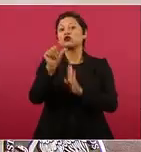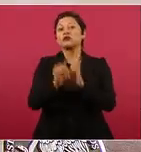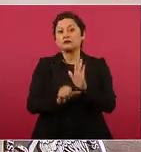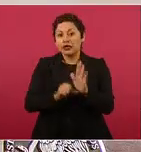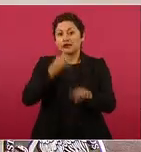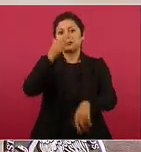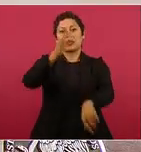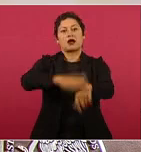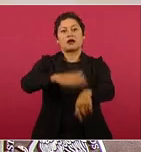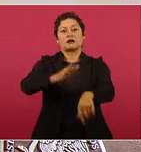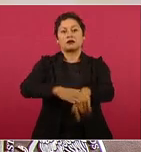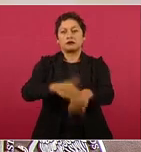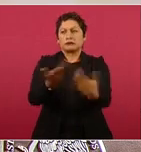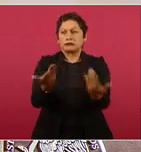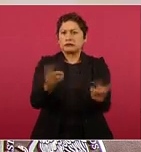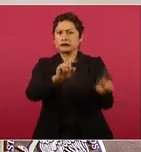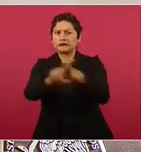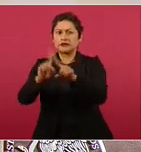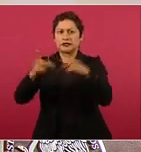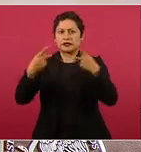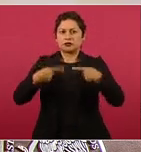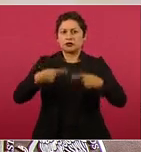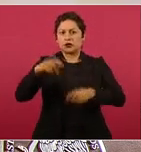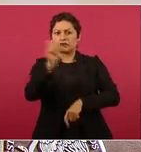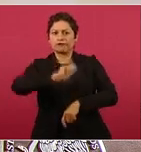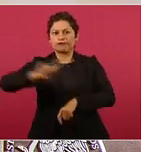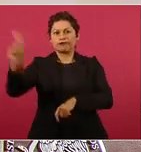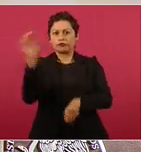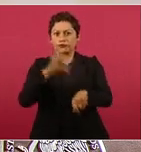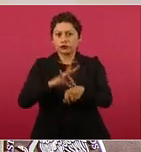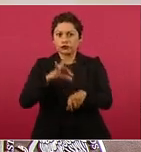médicos especialistas en nuestro país, que es de